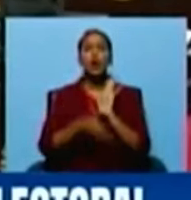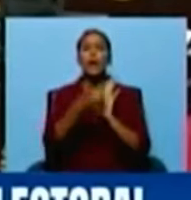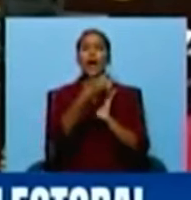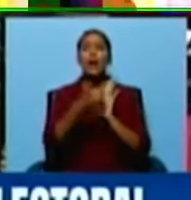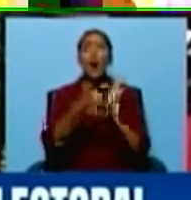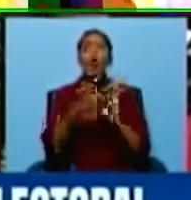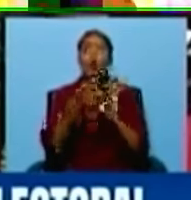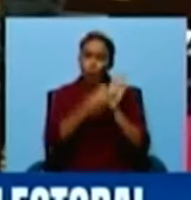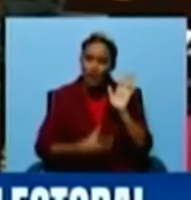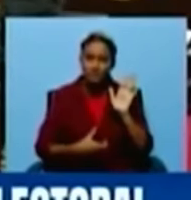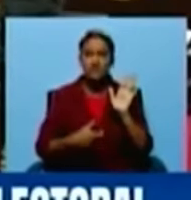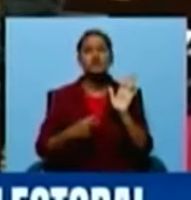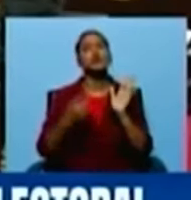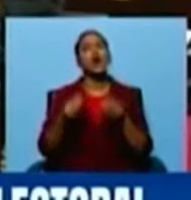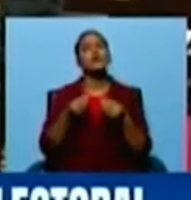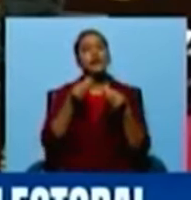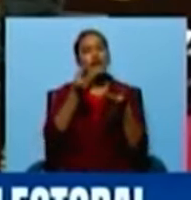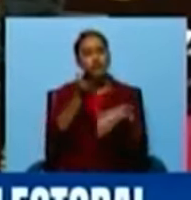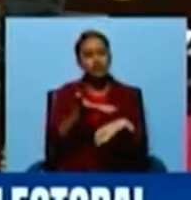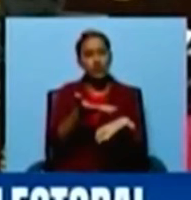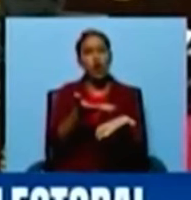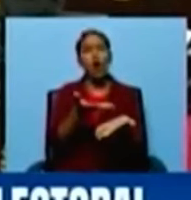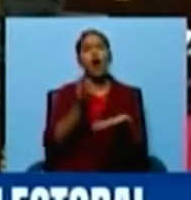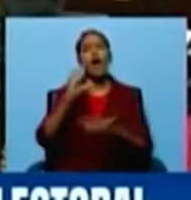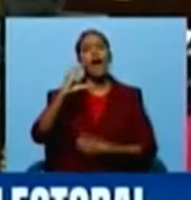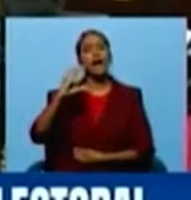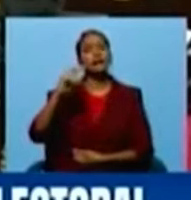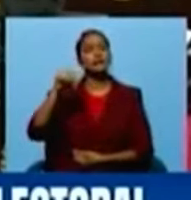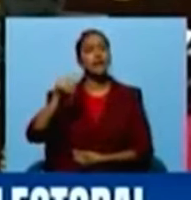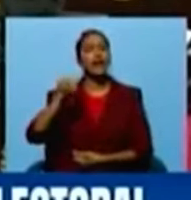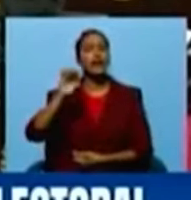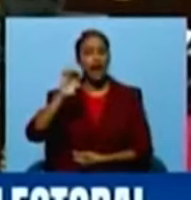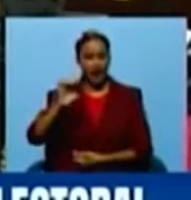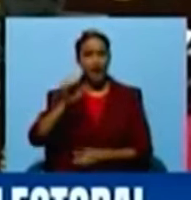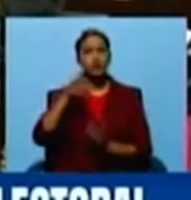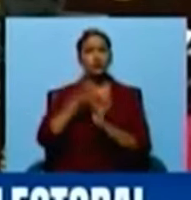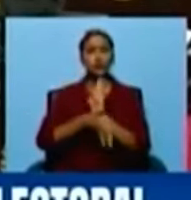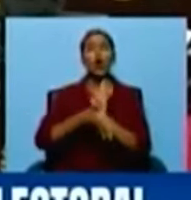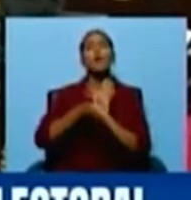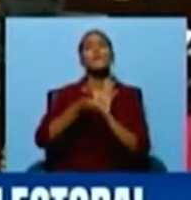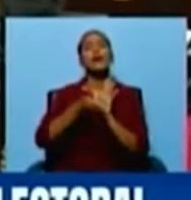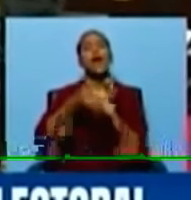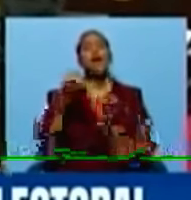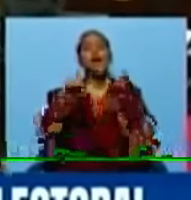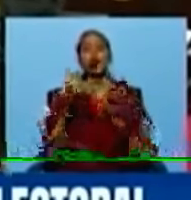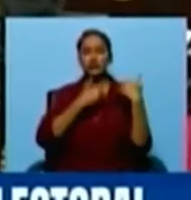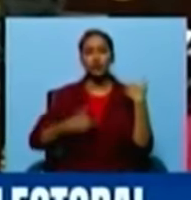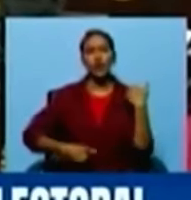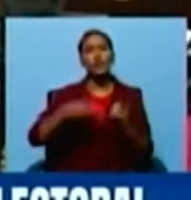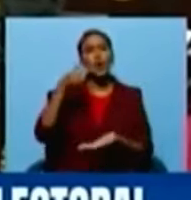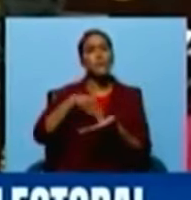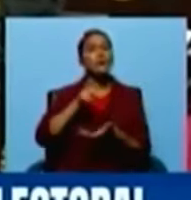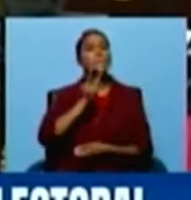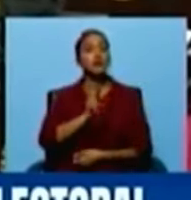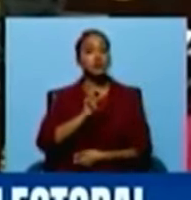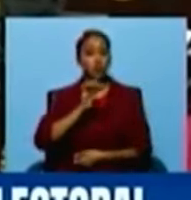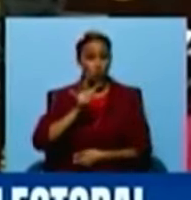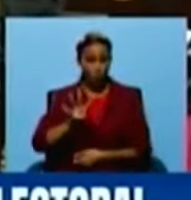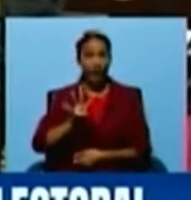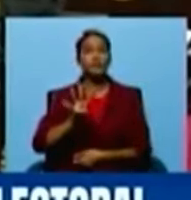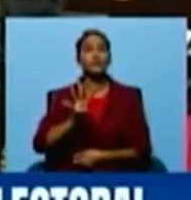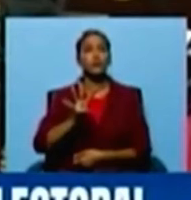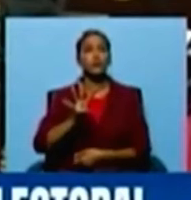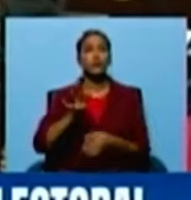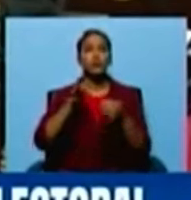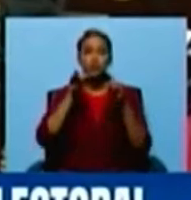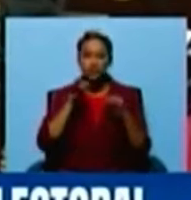Consejo Nacional Electoral respecto a la elección presidencial 2024 están respaldados